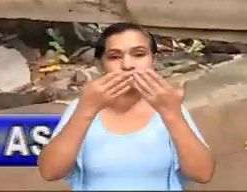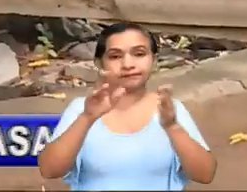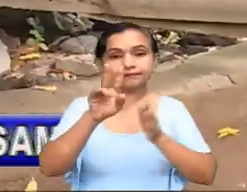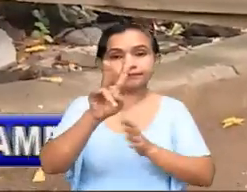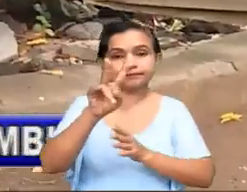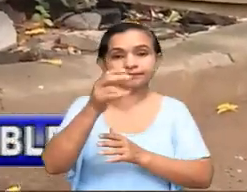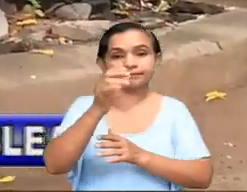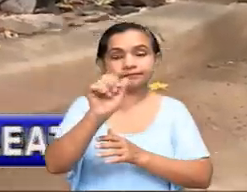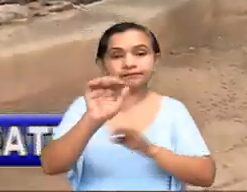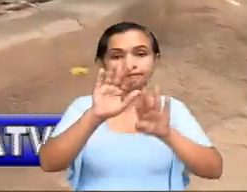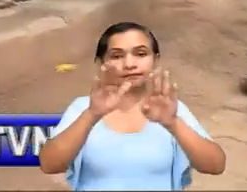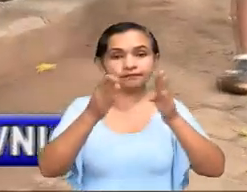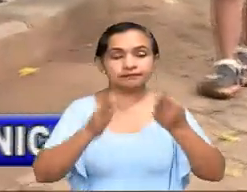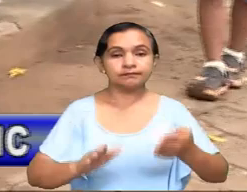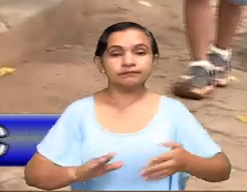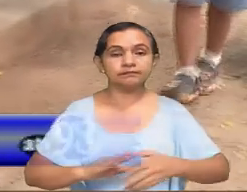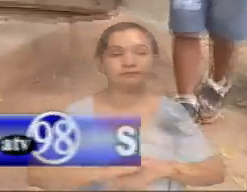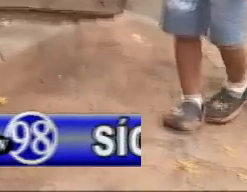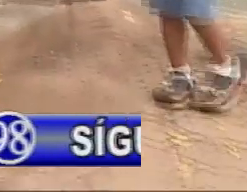informó Vanessa Paz.